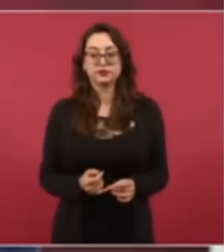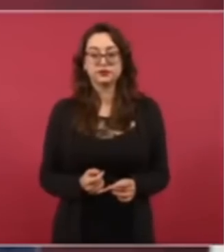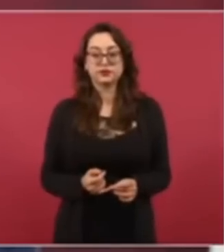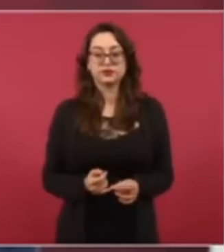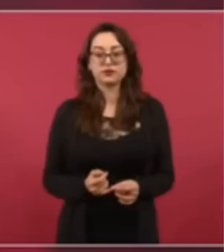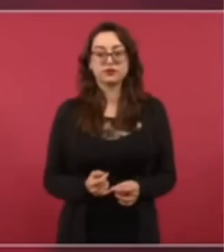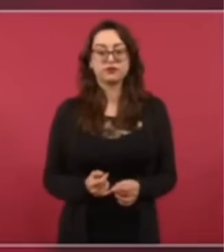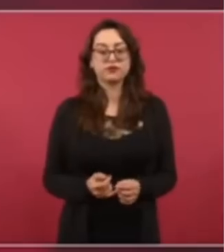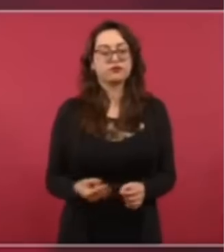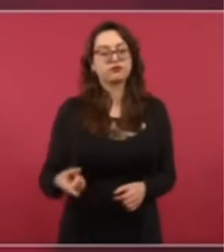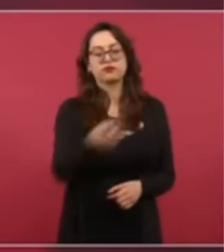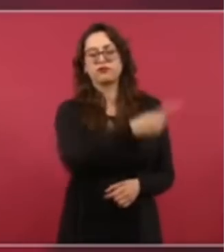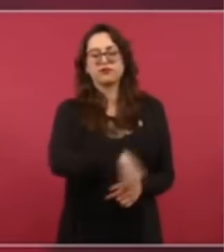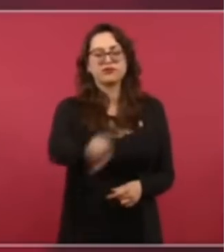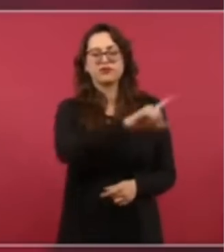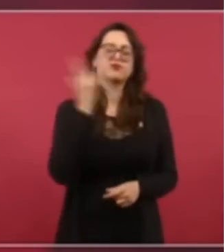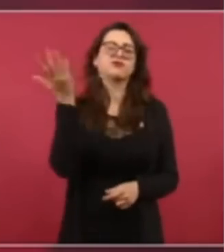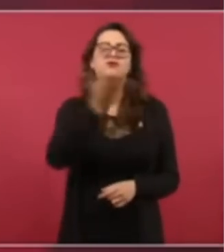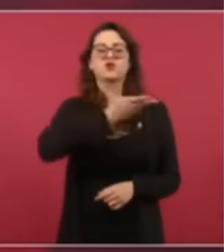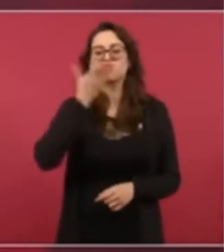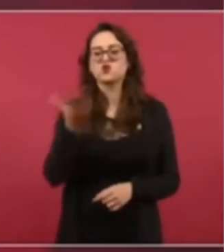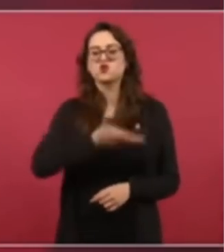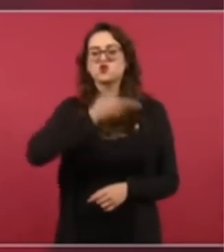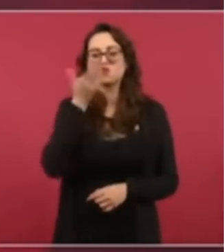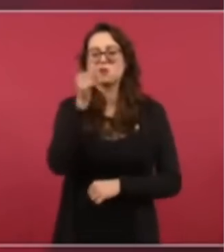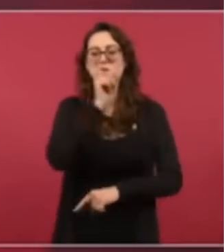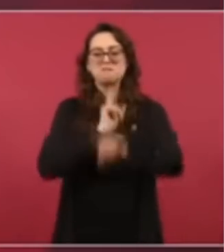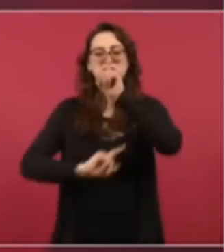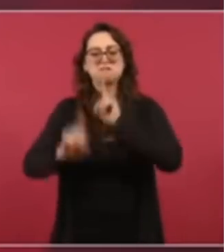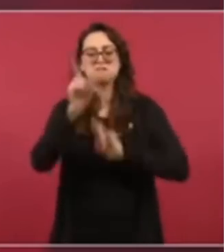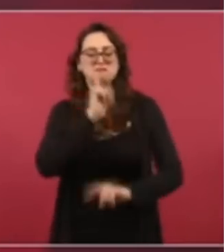Y siempre han actuado así.